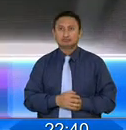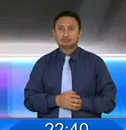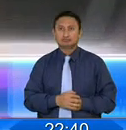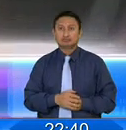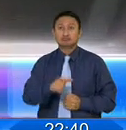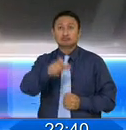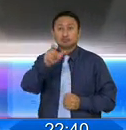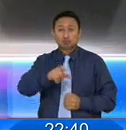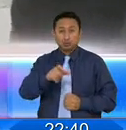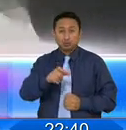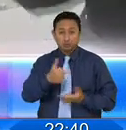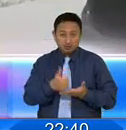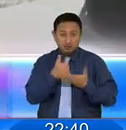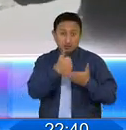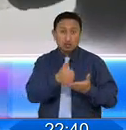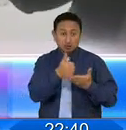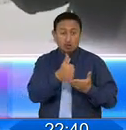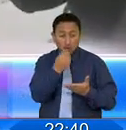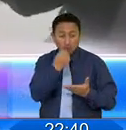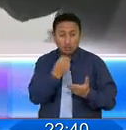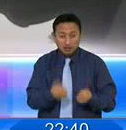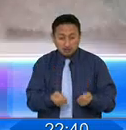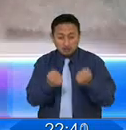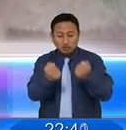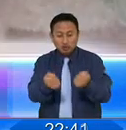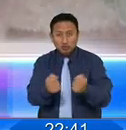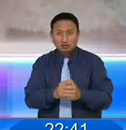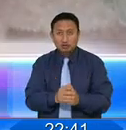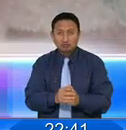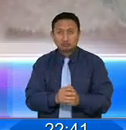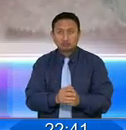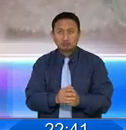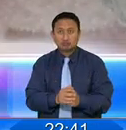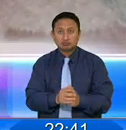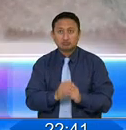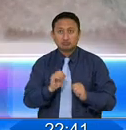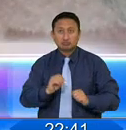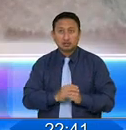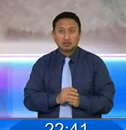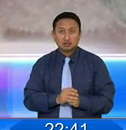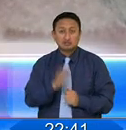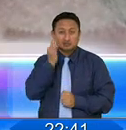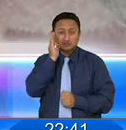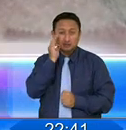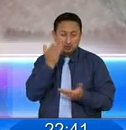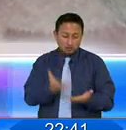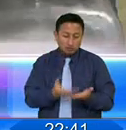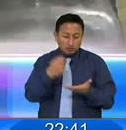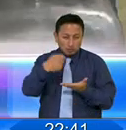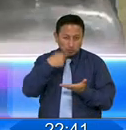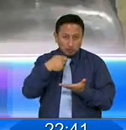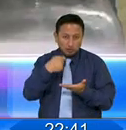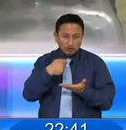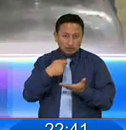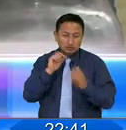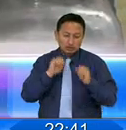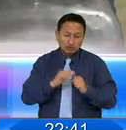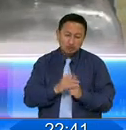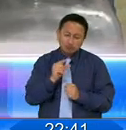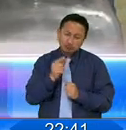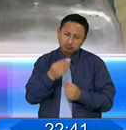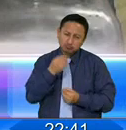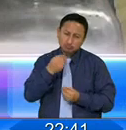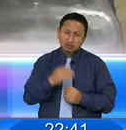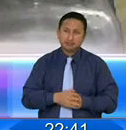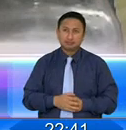a uno en la comida. No es que uno sea una vida de rico, pero al menos sí logra uno comerse sus